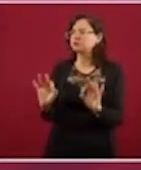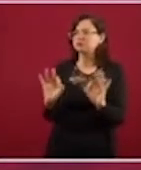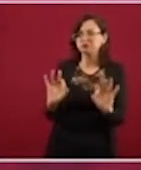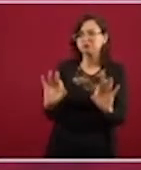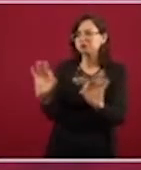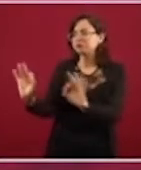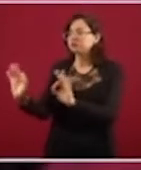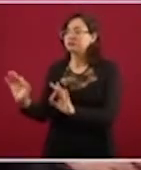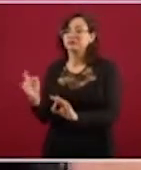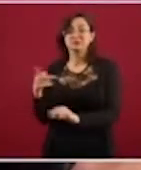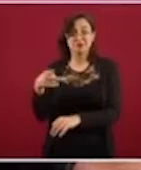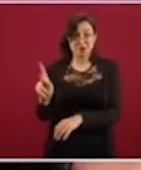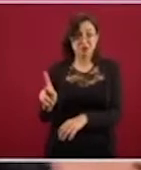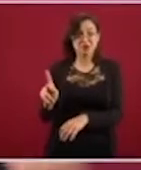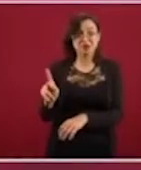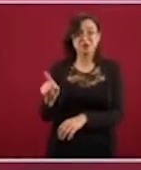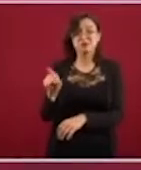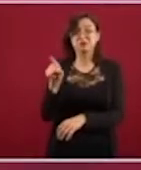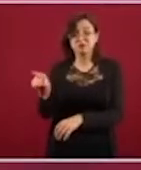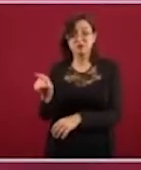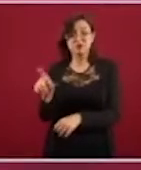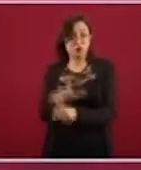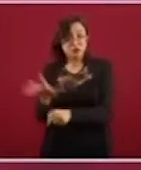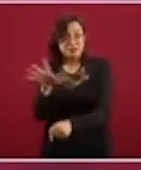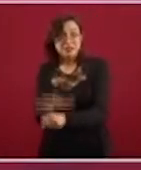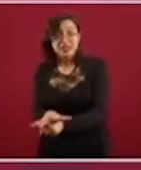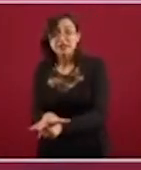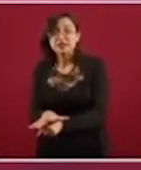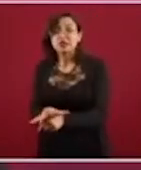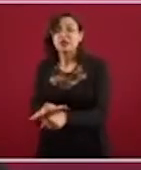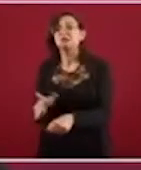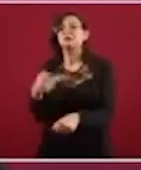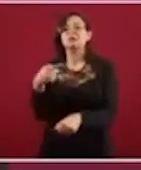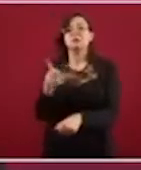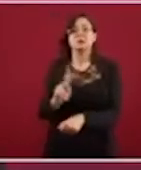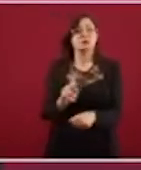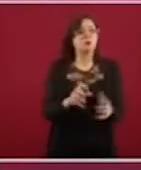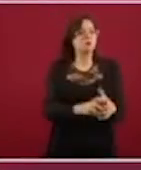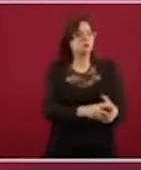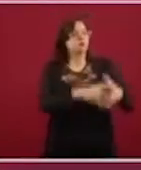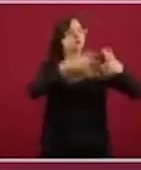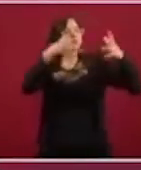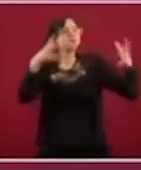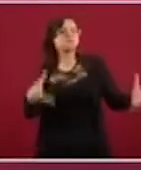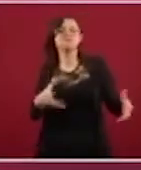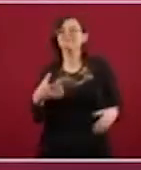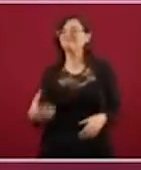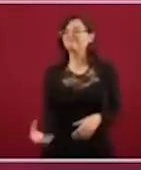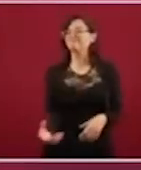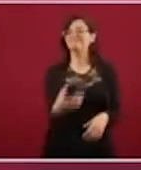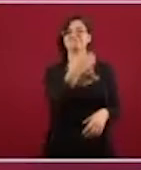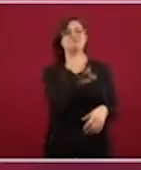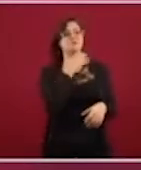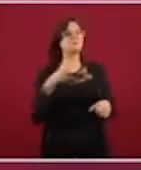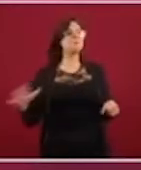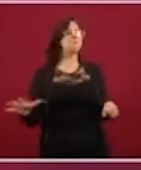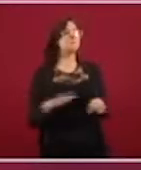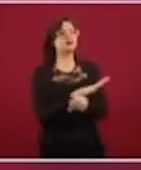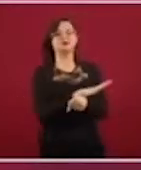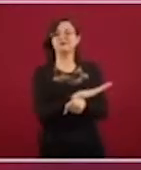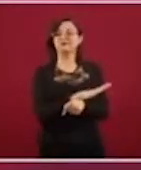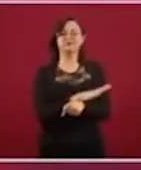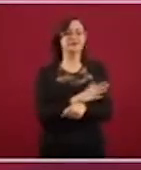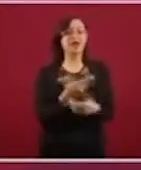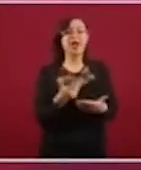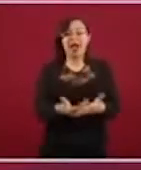desde el principio, esto no se resuelve en los hospitales, lo tenemos que resolver en las casas, lo tenemos que resolver en